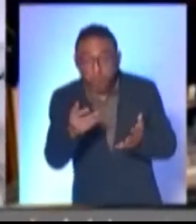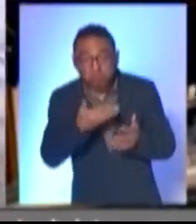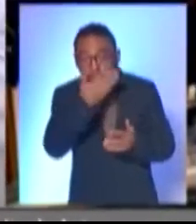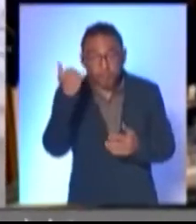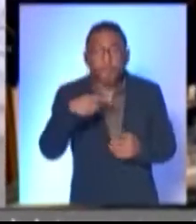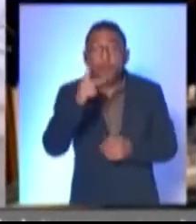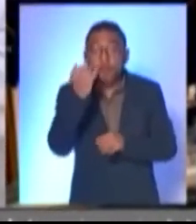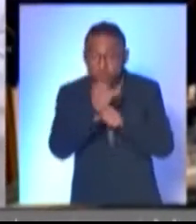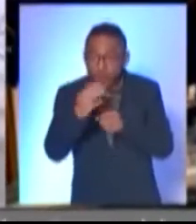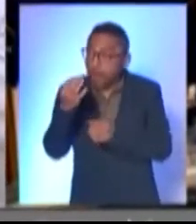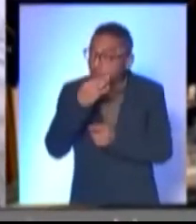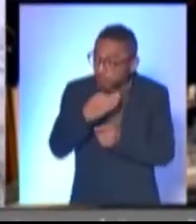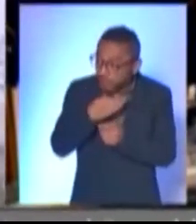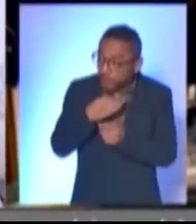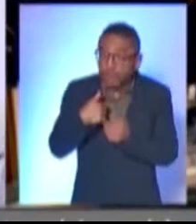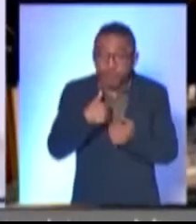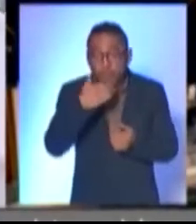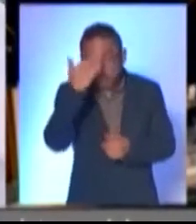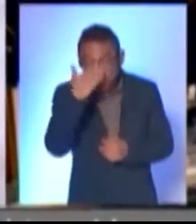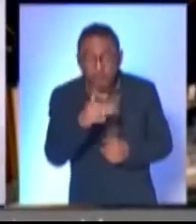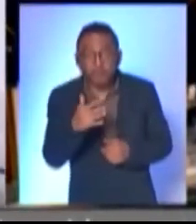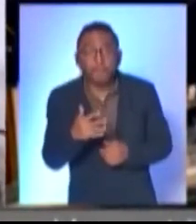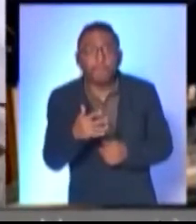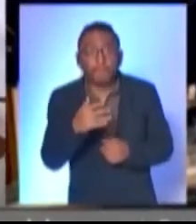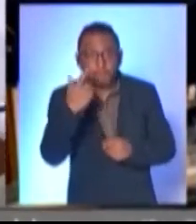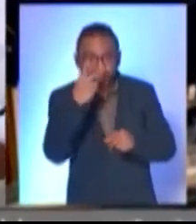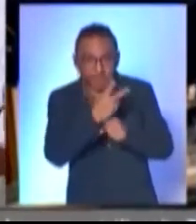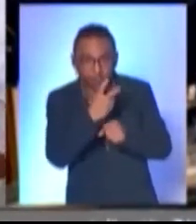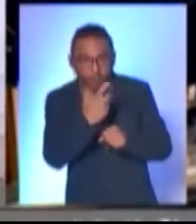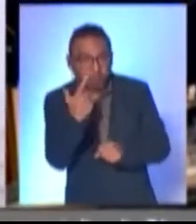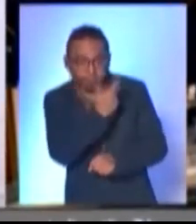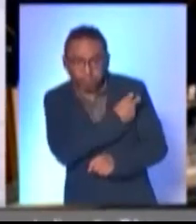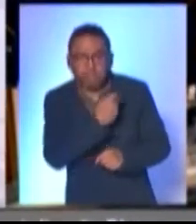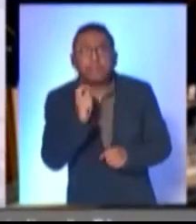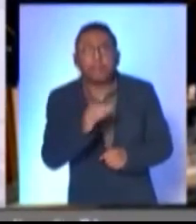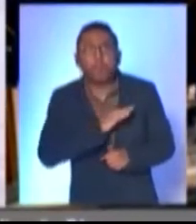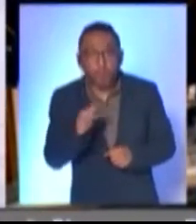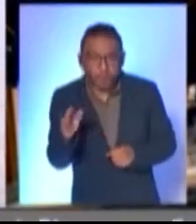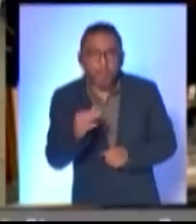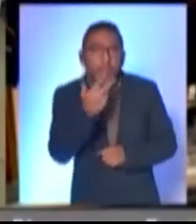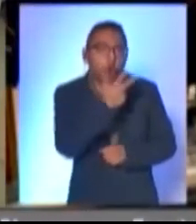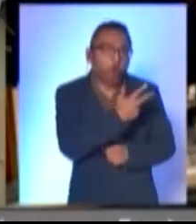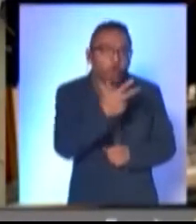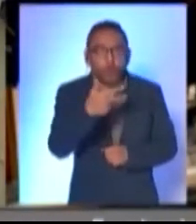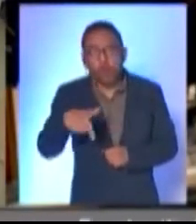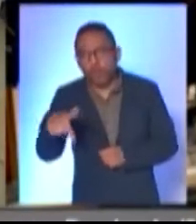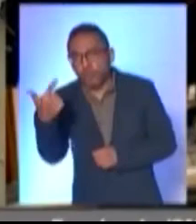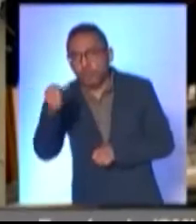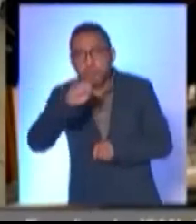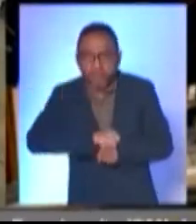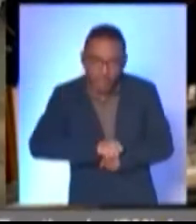de la información en cuanto a la segunda dosis es que puede ser hasta de 8 a 12 semanas. En cuanto a la